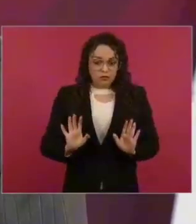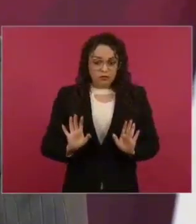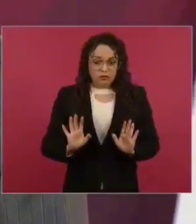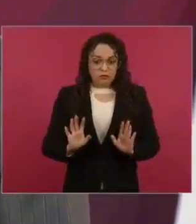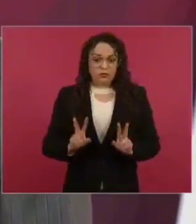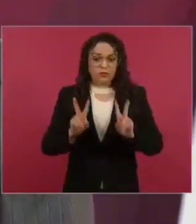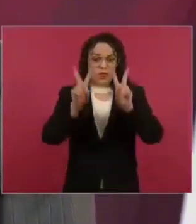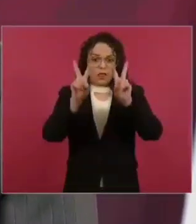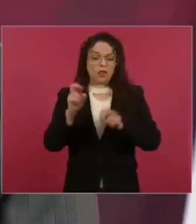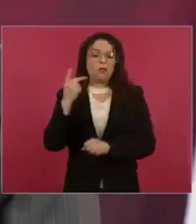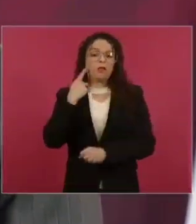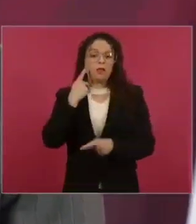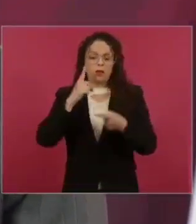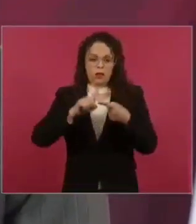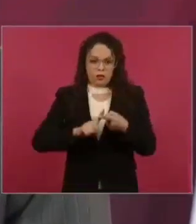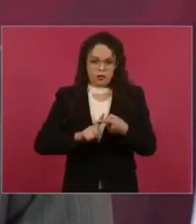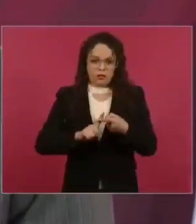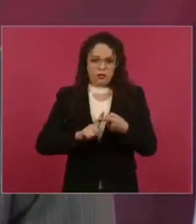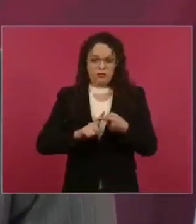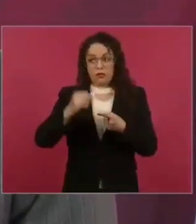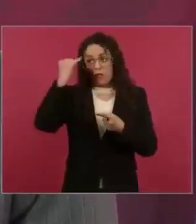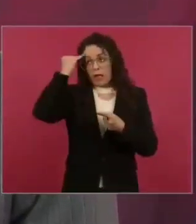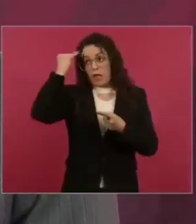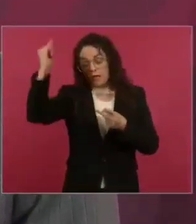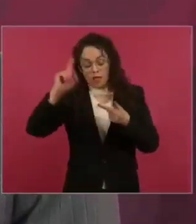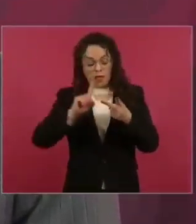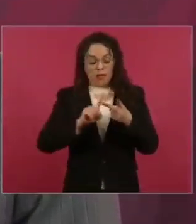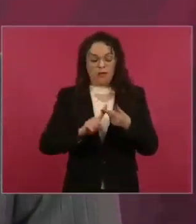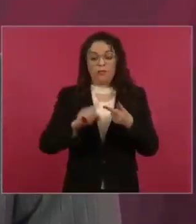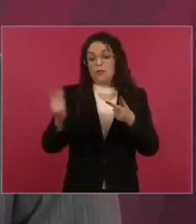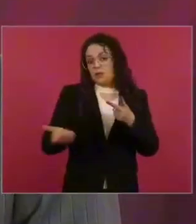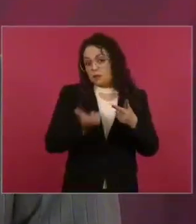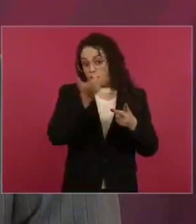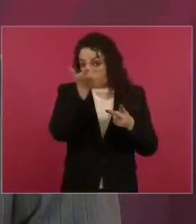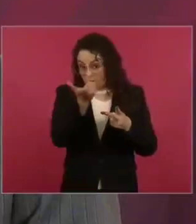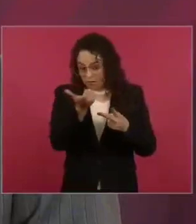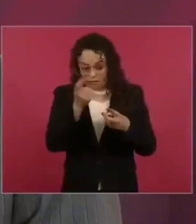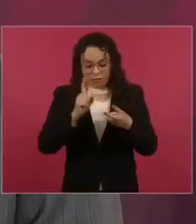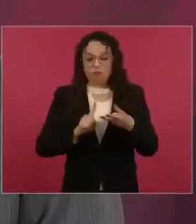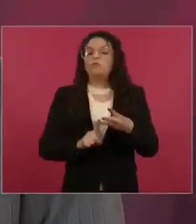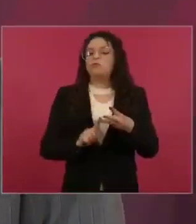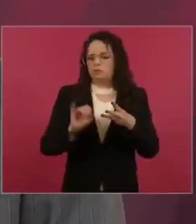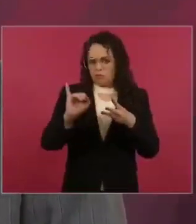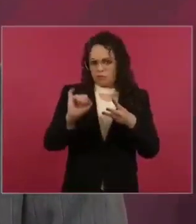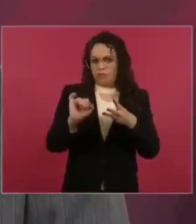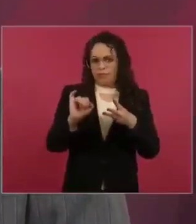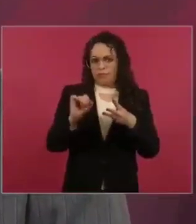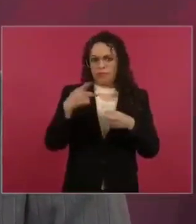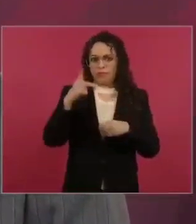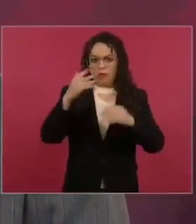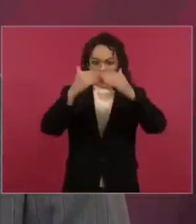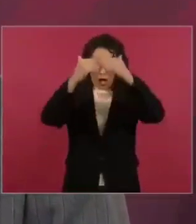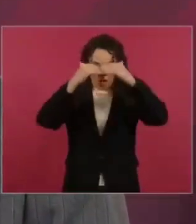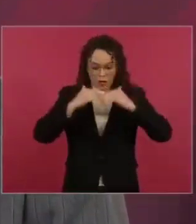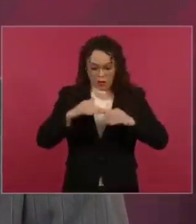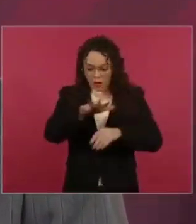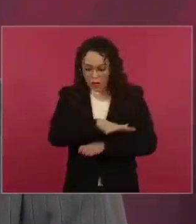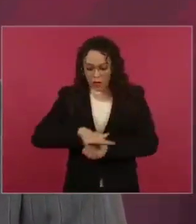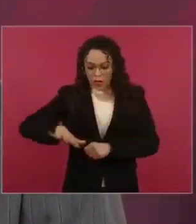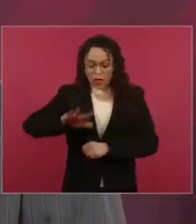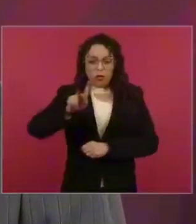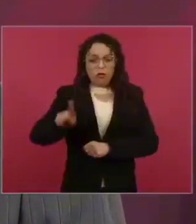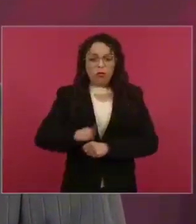Galvez? Ahora sí, voy a arreglar todo, lo que no pudimos hacer en 90 años, que yo no tengo nada que ver con esos gobiernos, que por cierto miente,